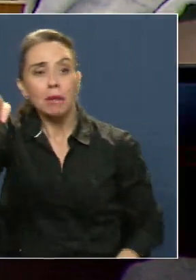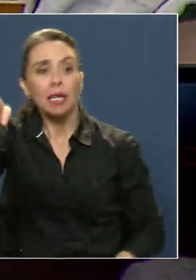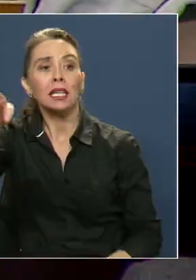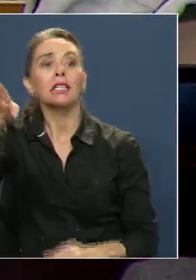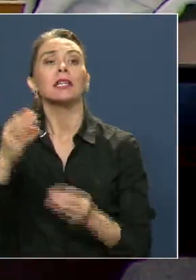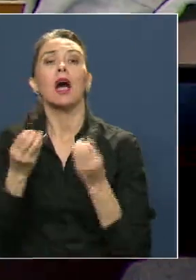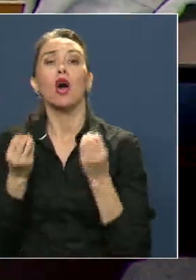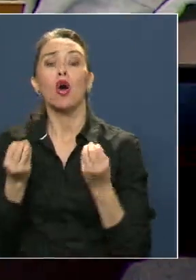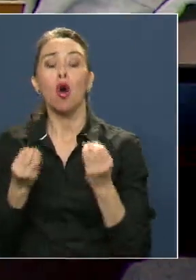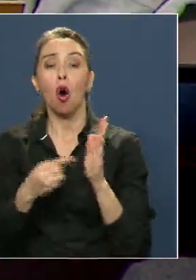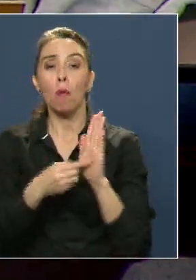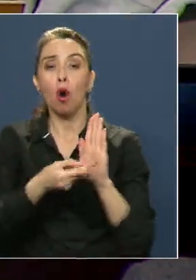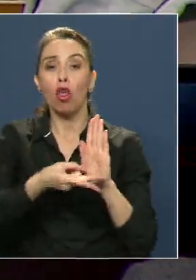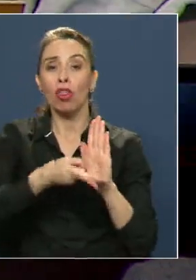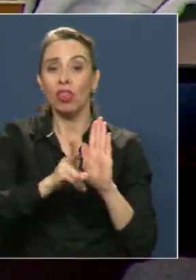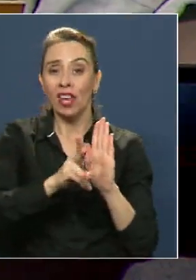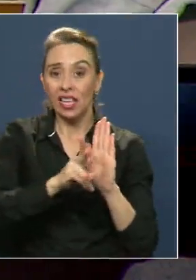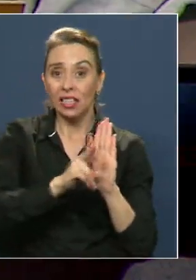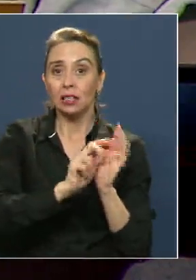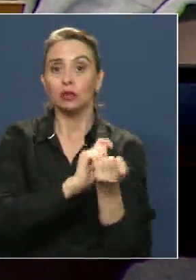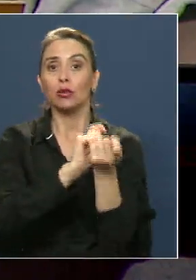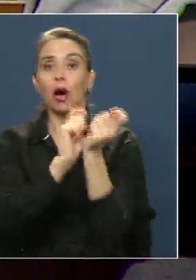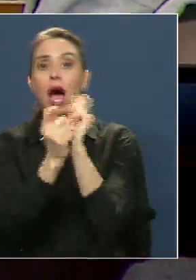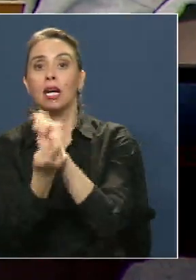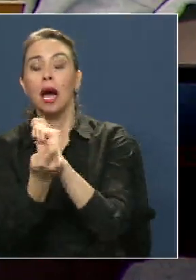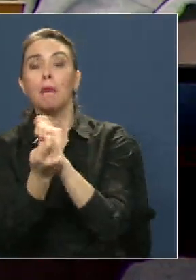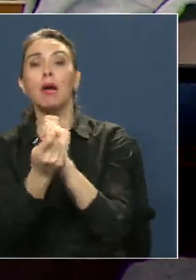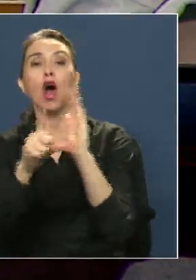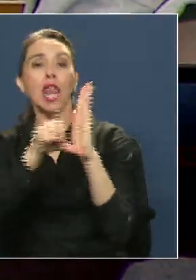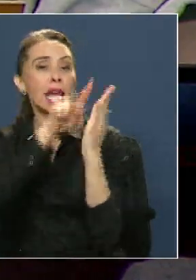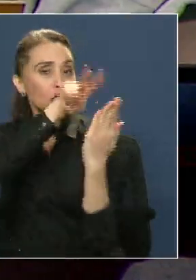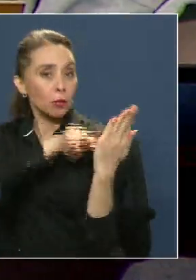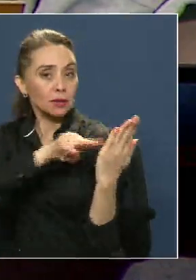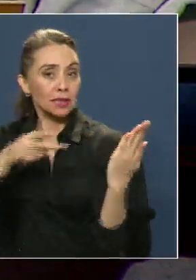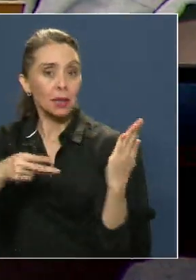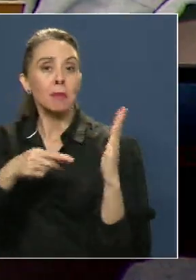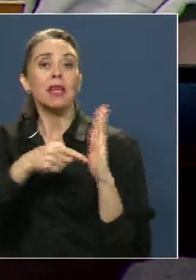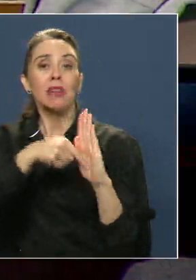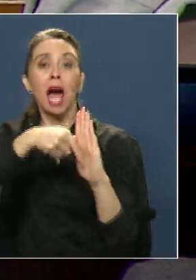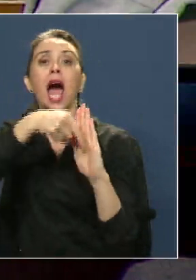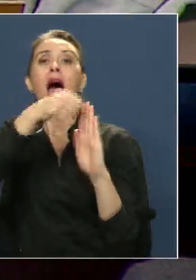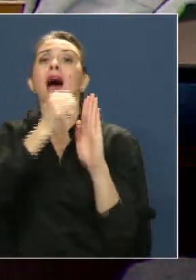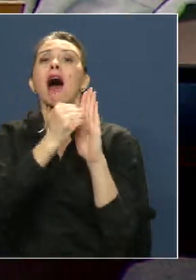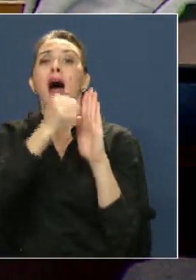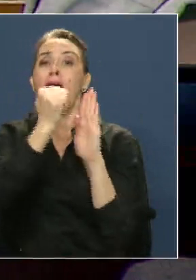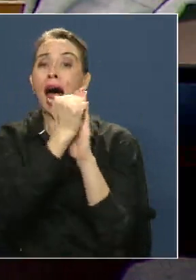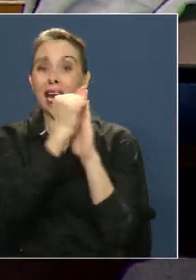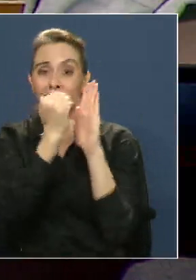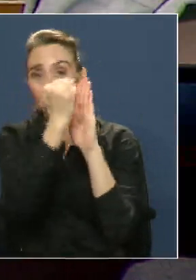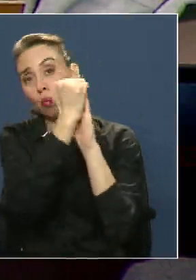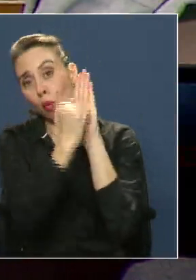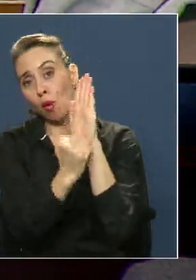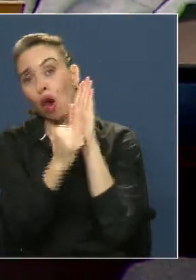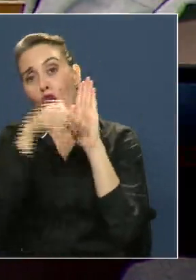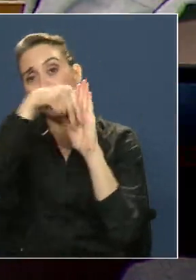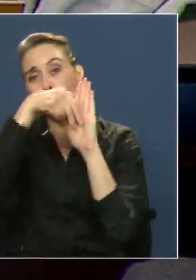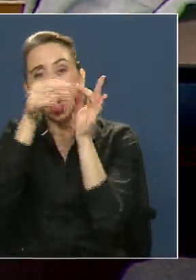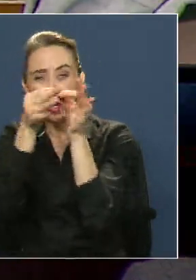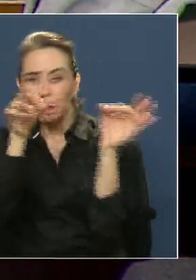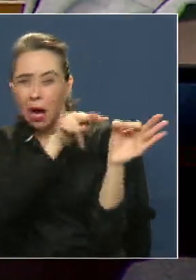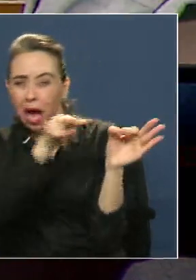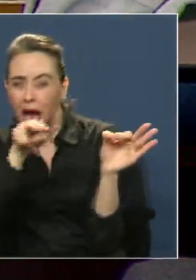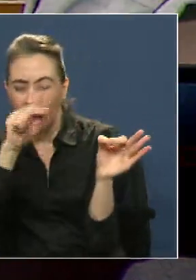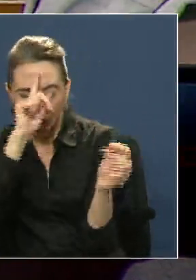cómo el derecho ha ido adaptando la interpretación de la ley, adaptando la letra de la norma para comprender mejor la realidad que pretende